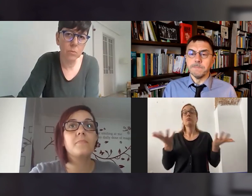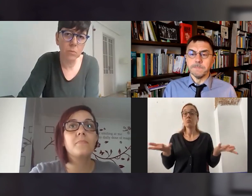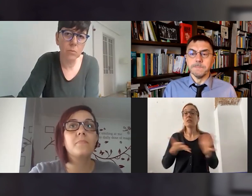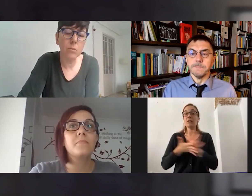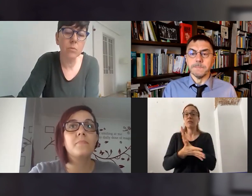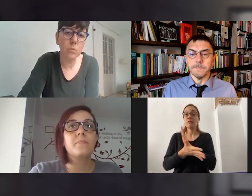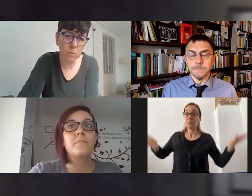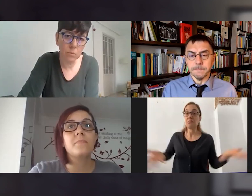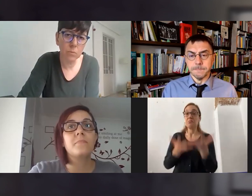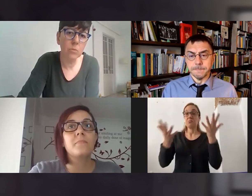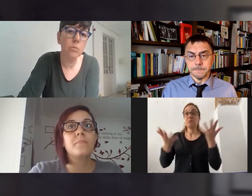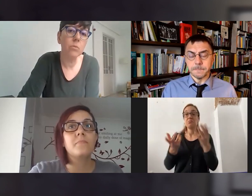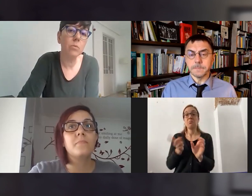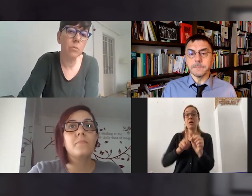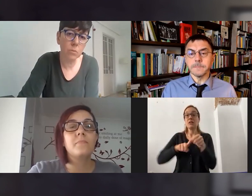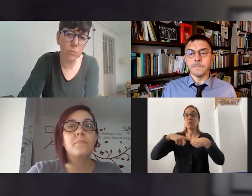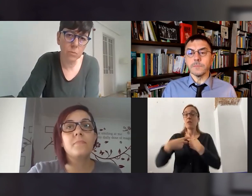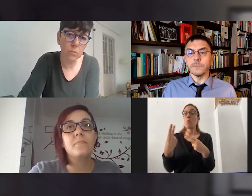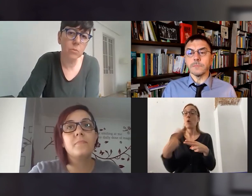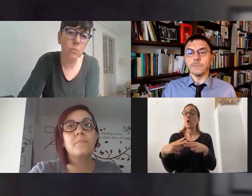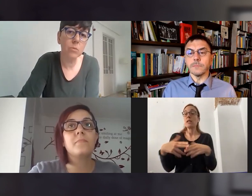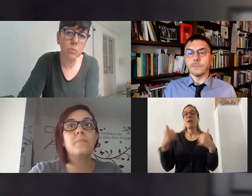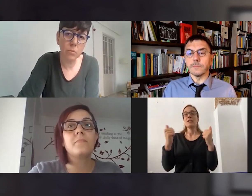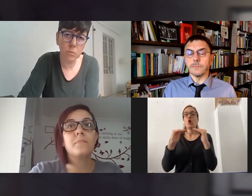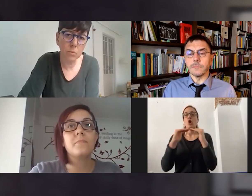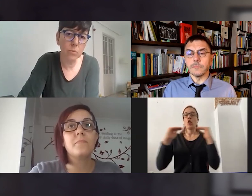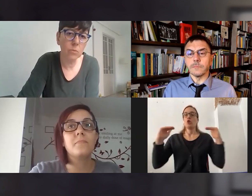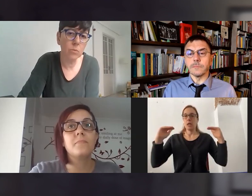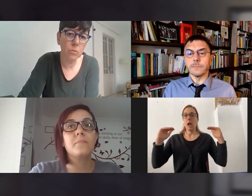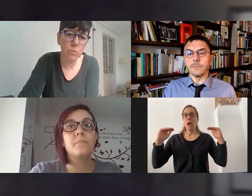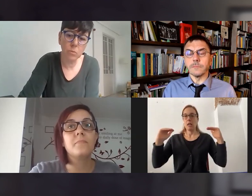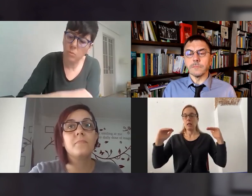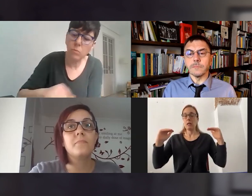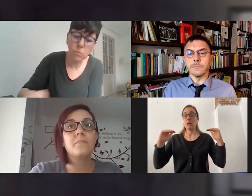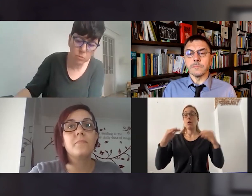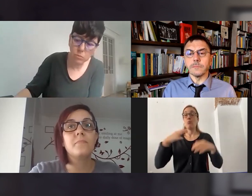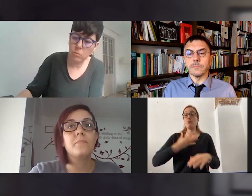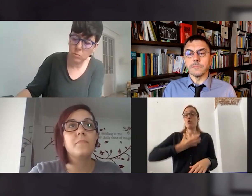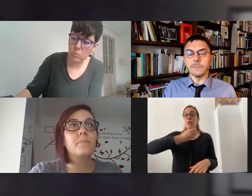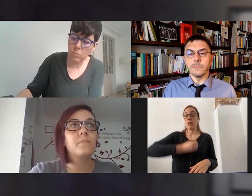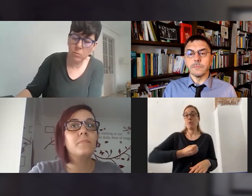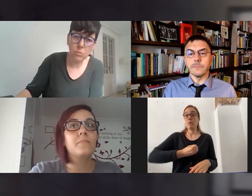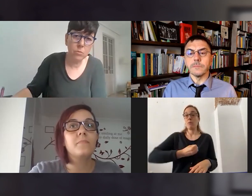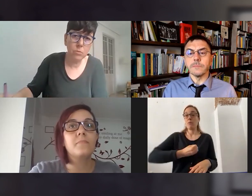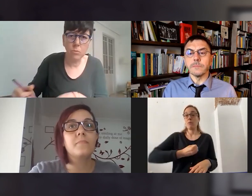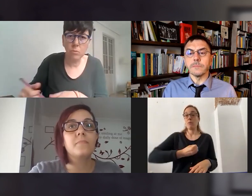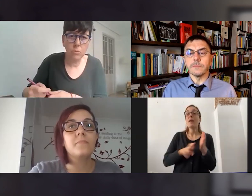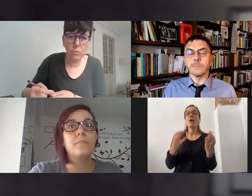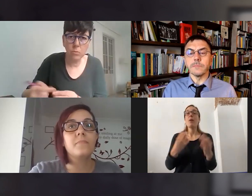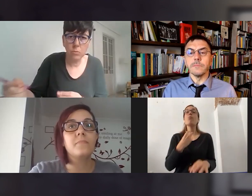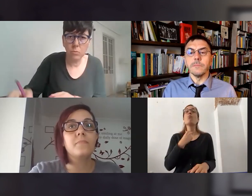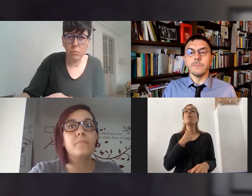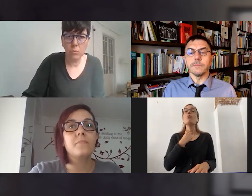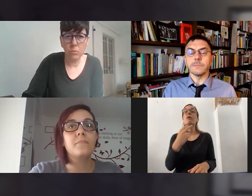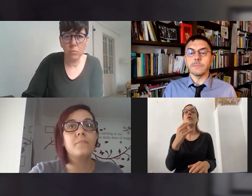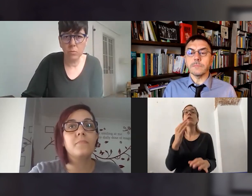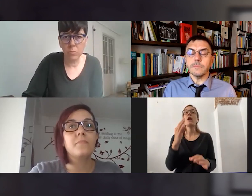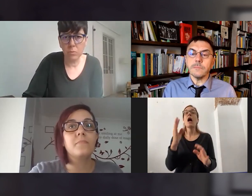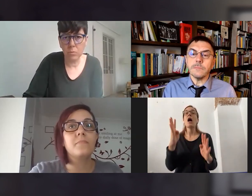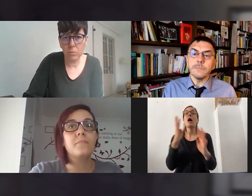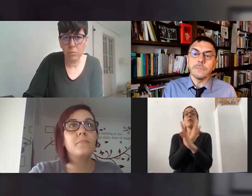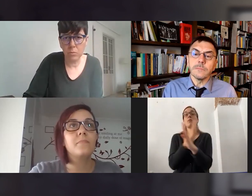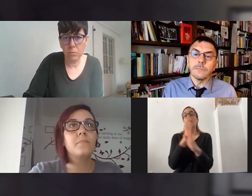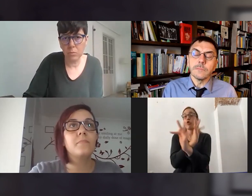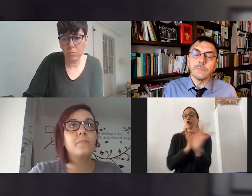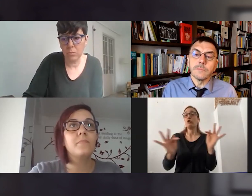participación política más horizontal en los municipios, recuperando portavocías rotatorias. Esto se recupera